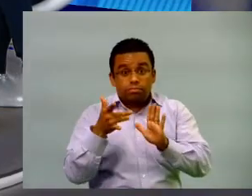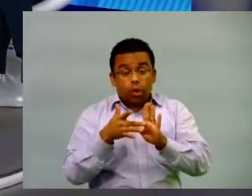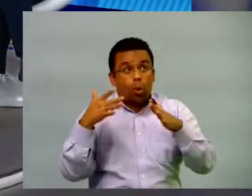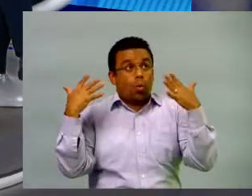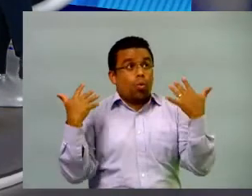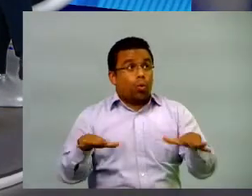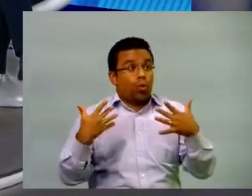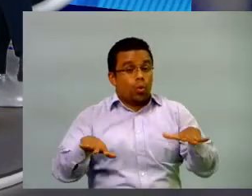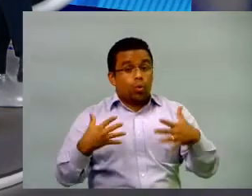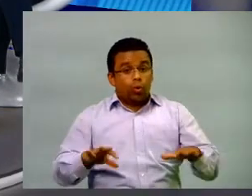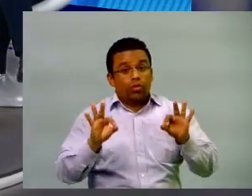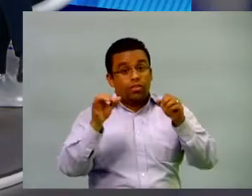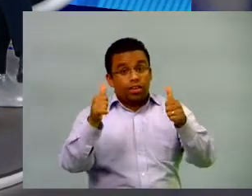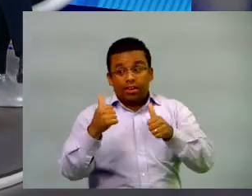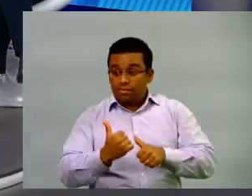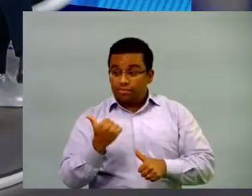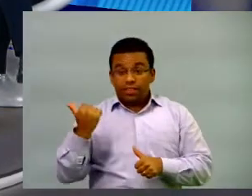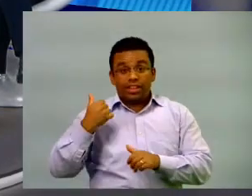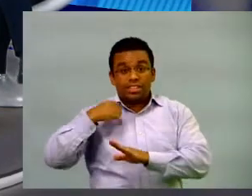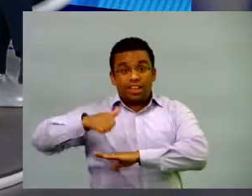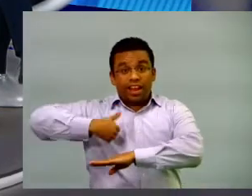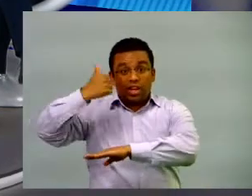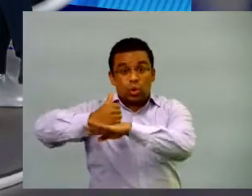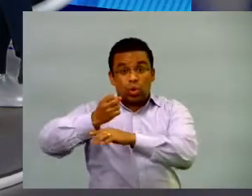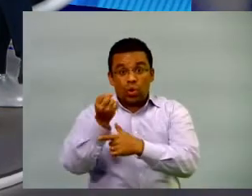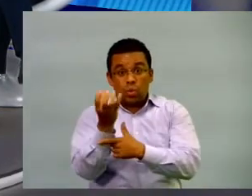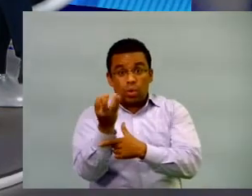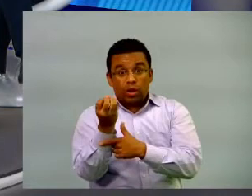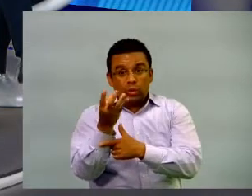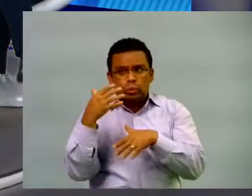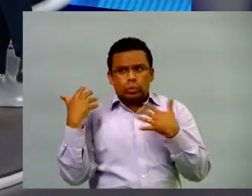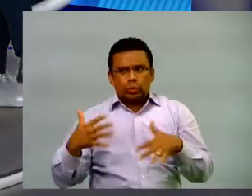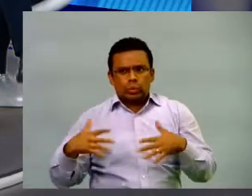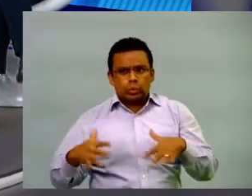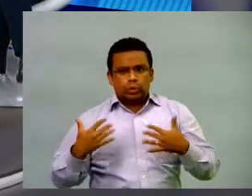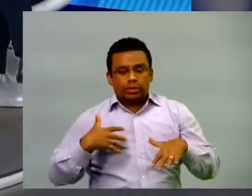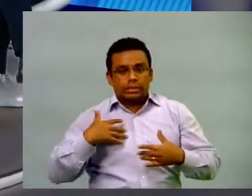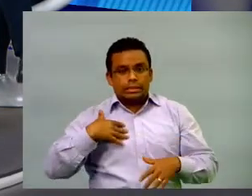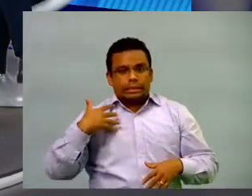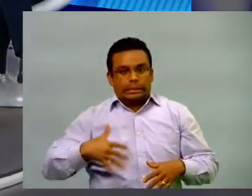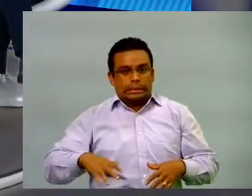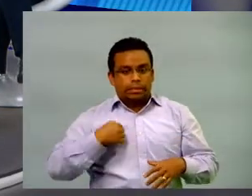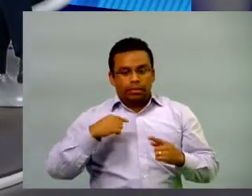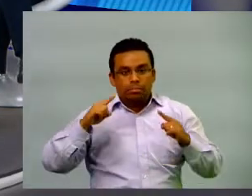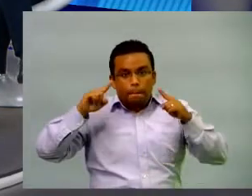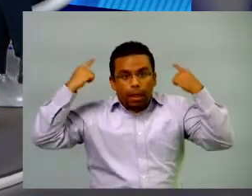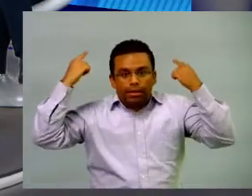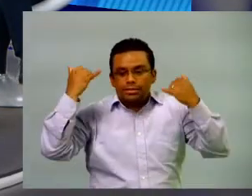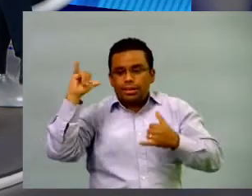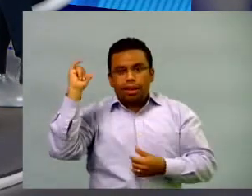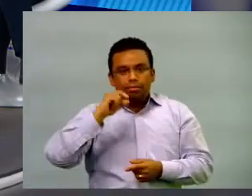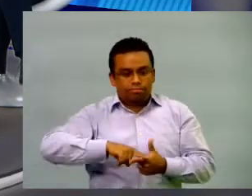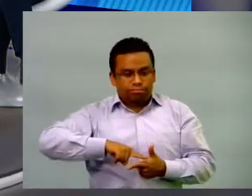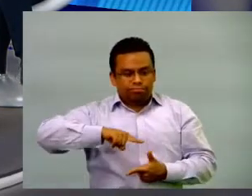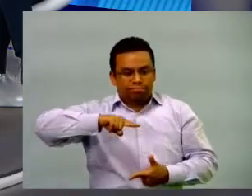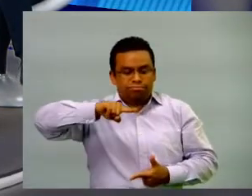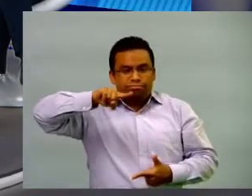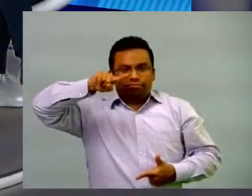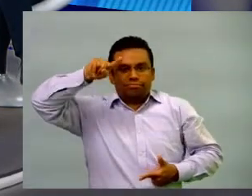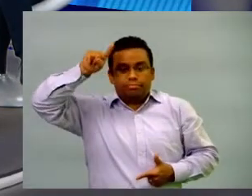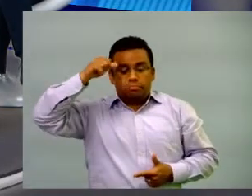que nos acaba de dar el director, un récord que hemos roto, que hemos